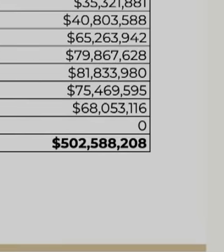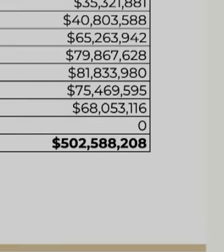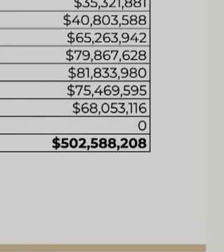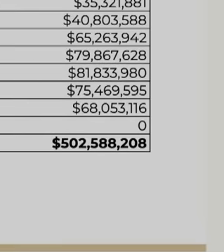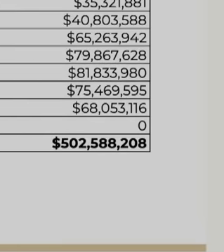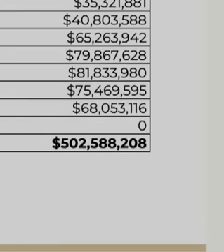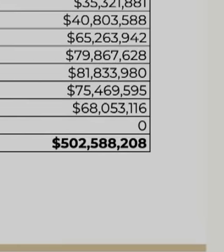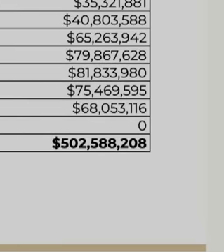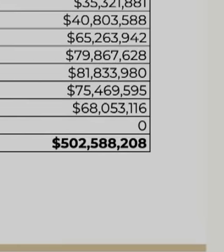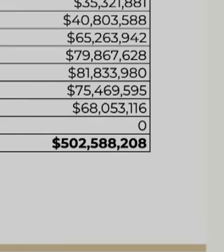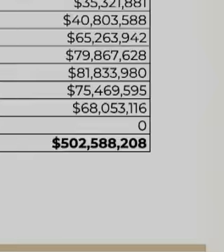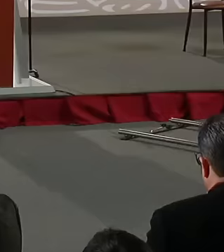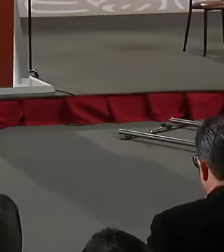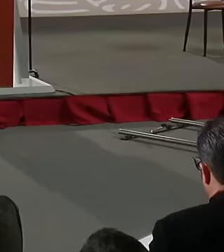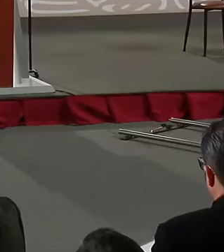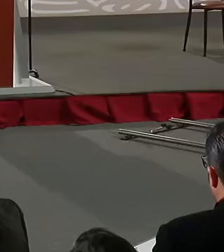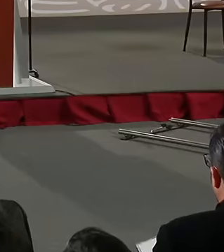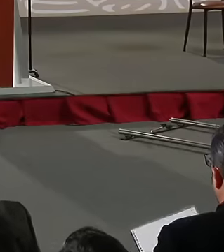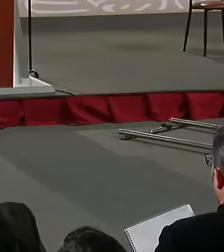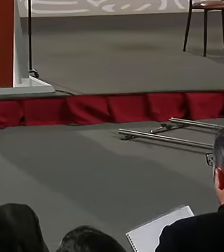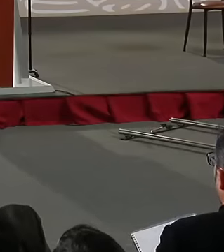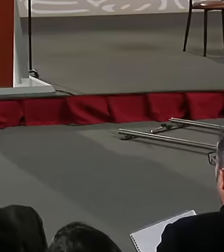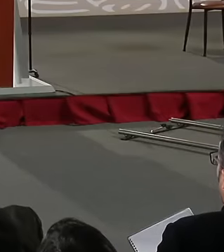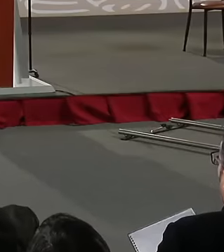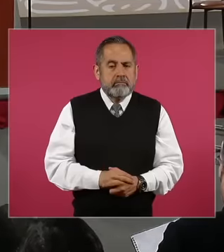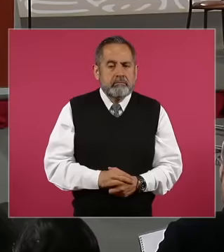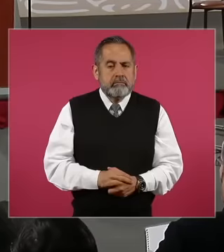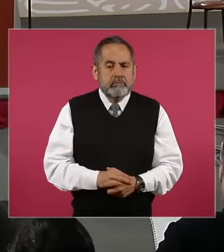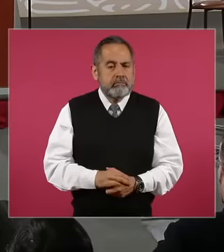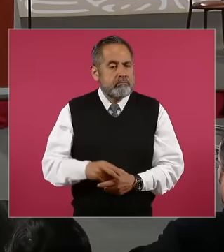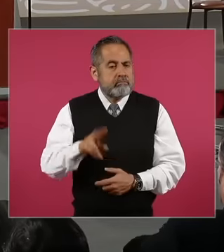75.469.000, el año 18,